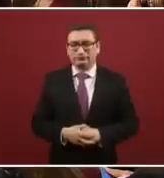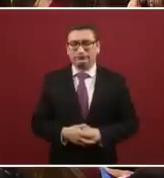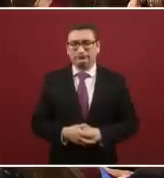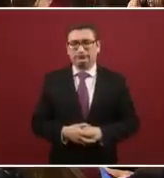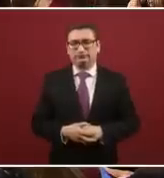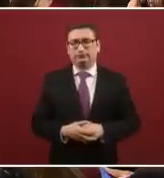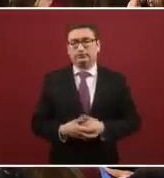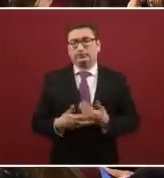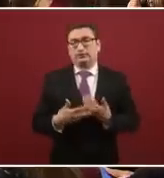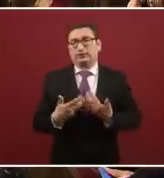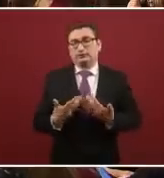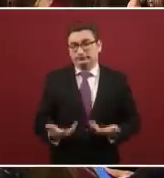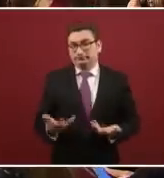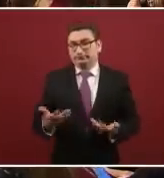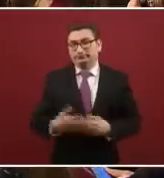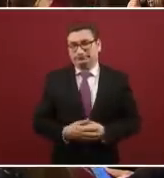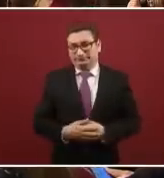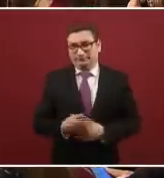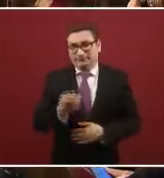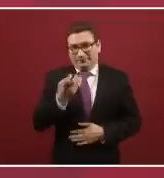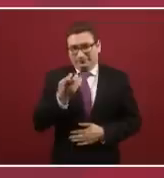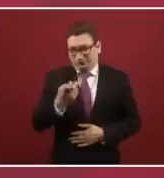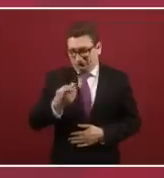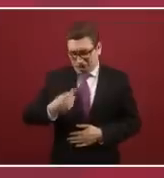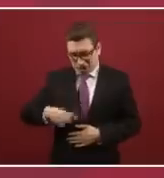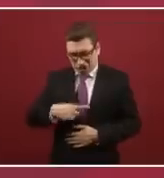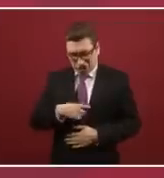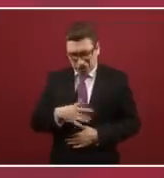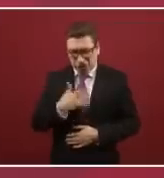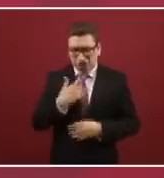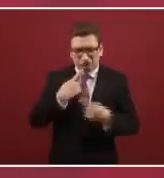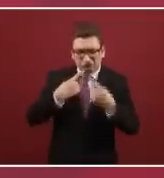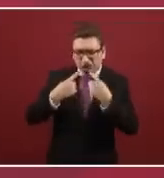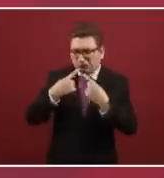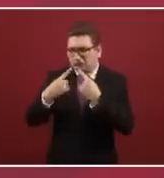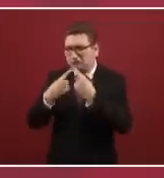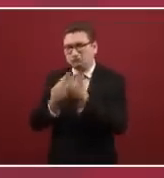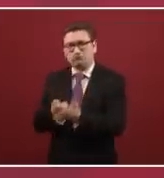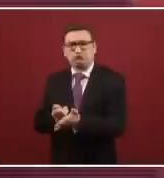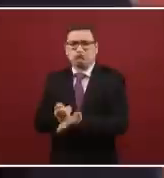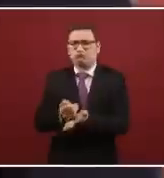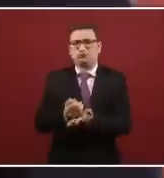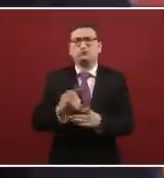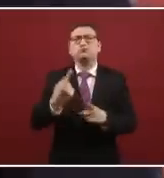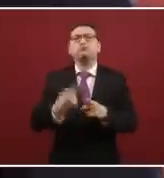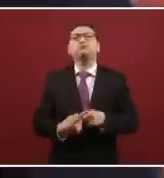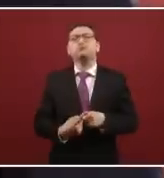Entonces, ahí se toma la decisión, va a la Marina,